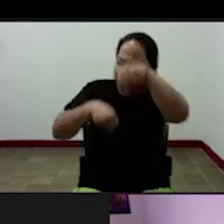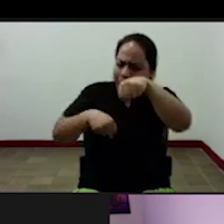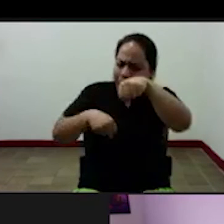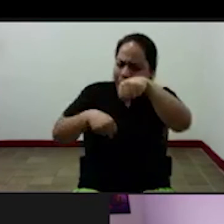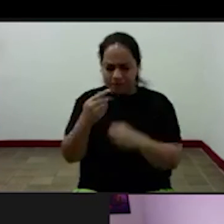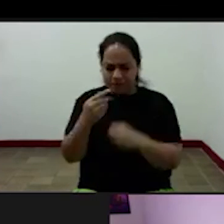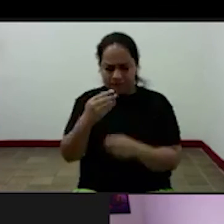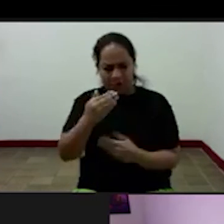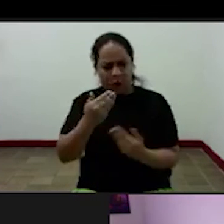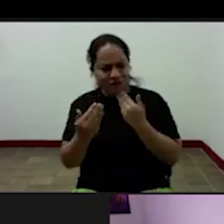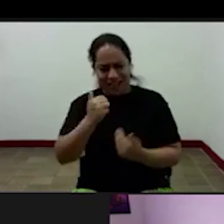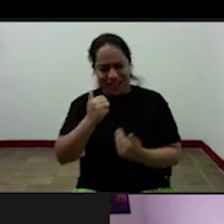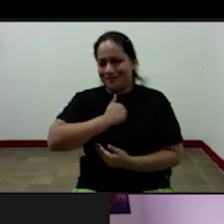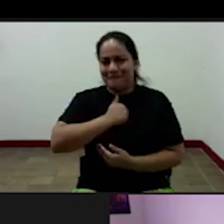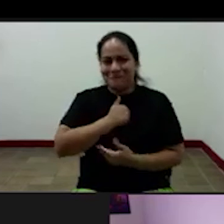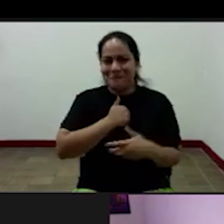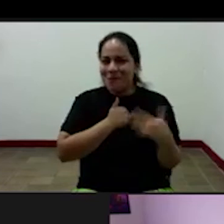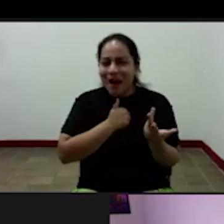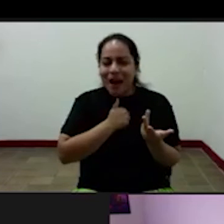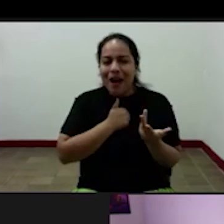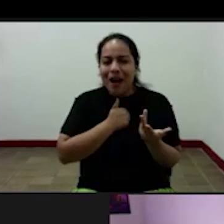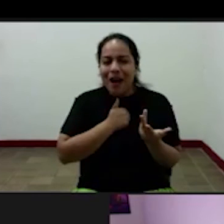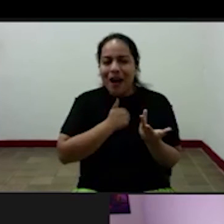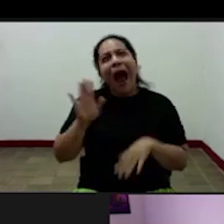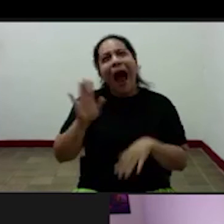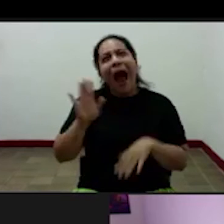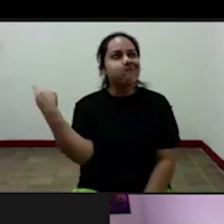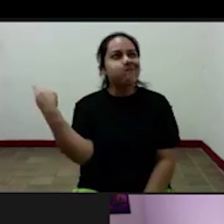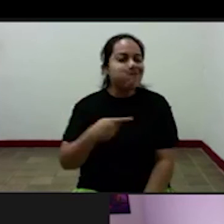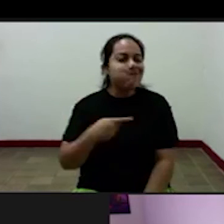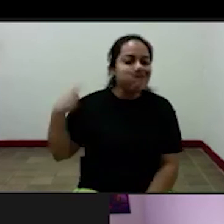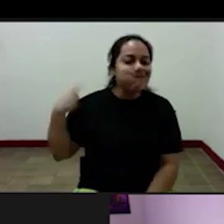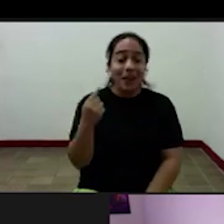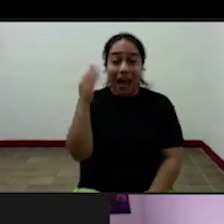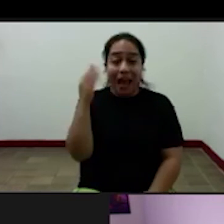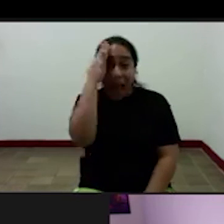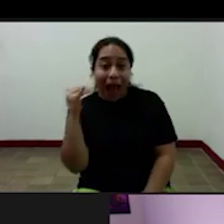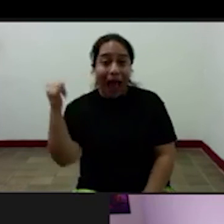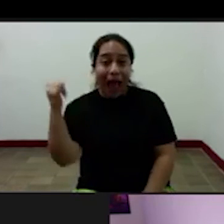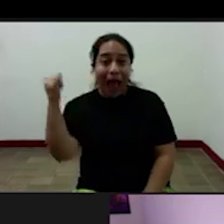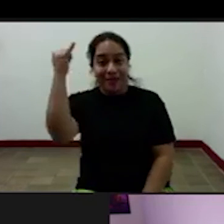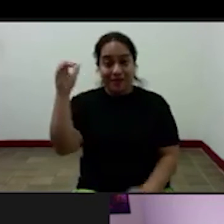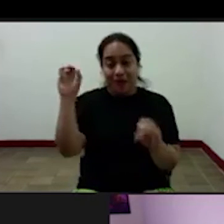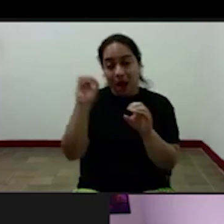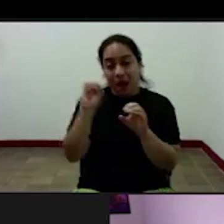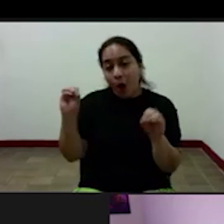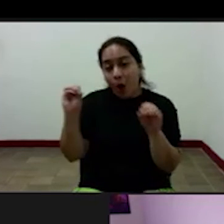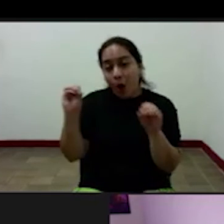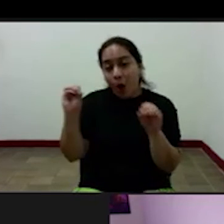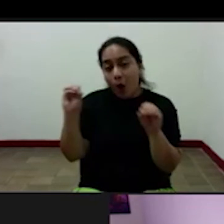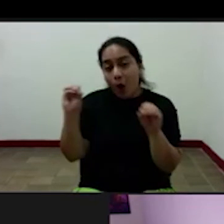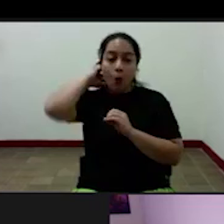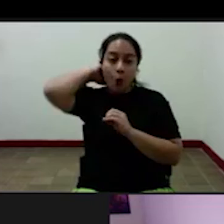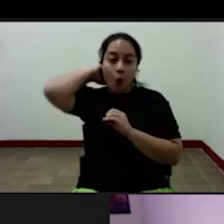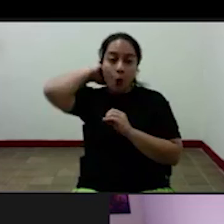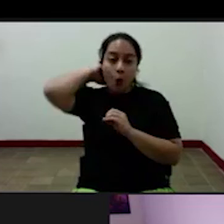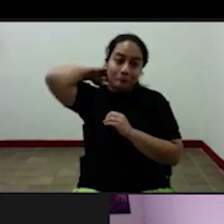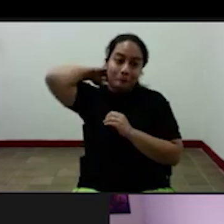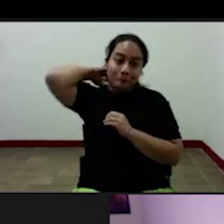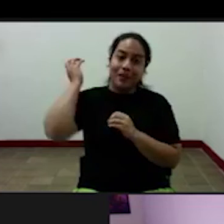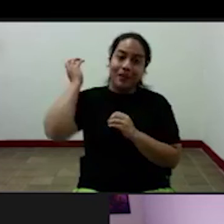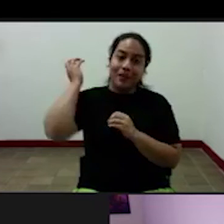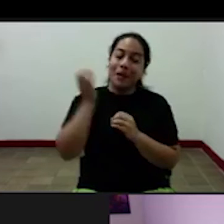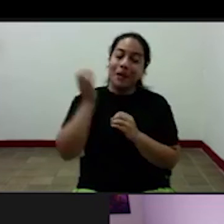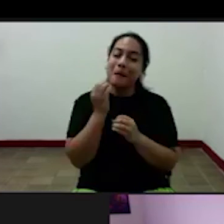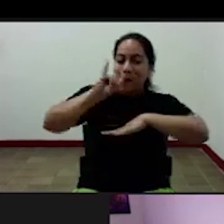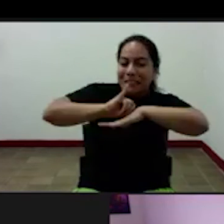mismo. Es que en general la academia, o bueno, las estructuras disciplinares